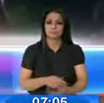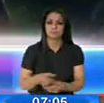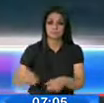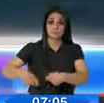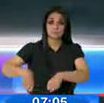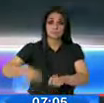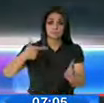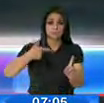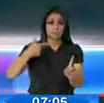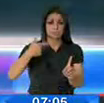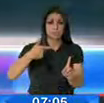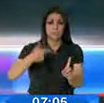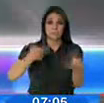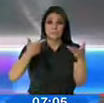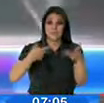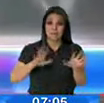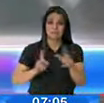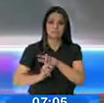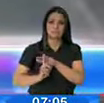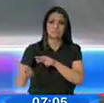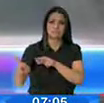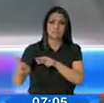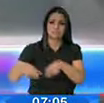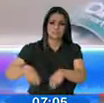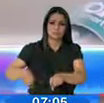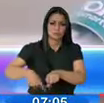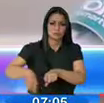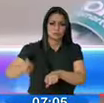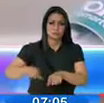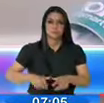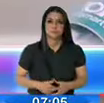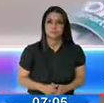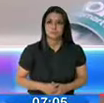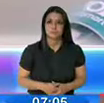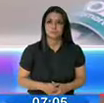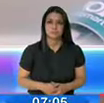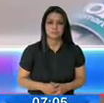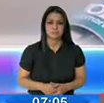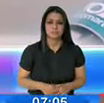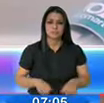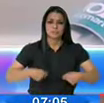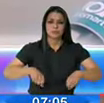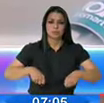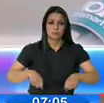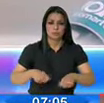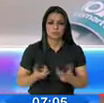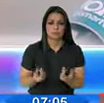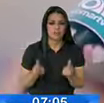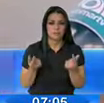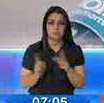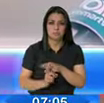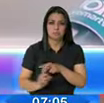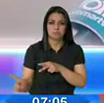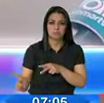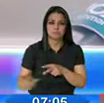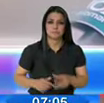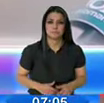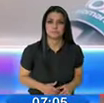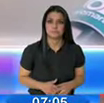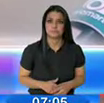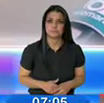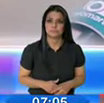de atacar 2 veces a la familia, huyeron en una motocicleta. Utilizaron ese medio para darse la fuga en ese territorio.